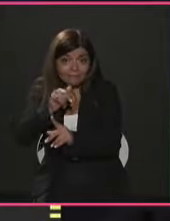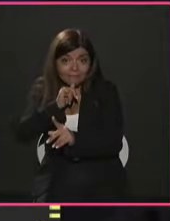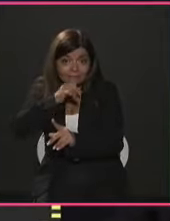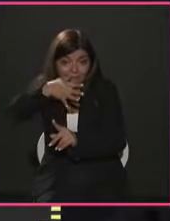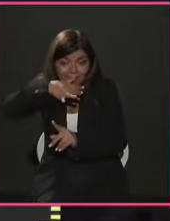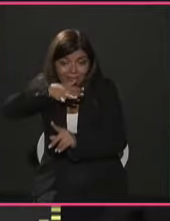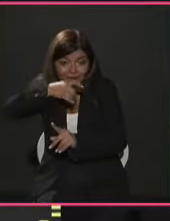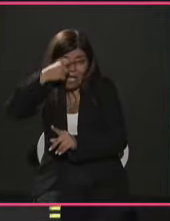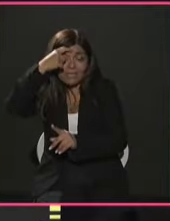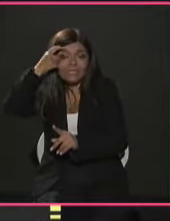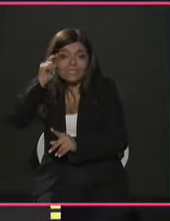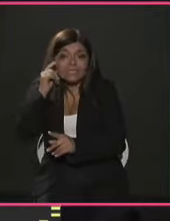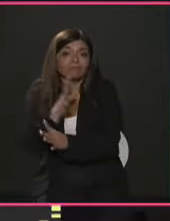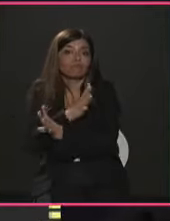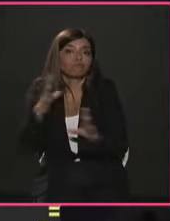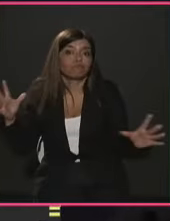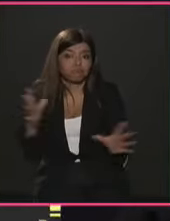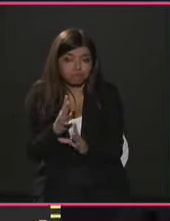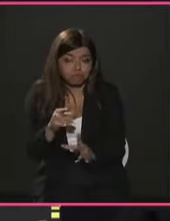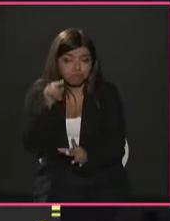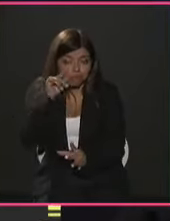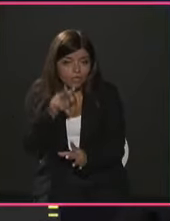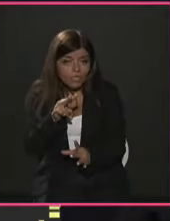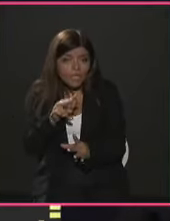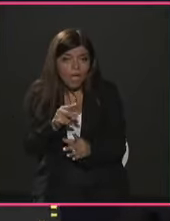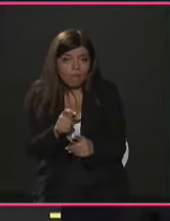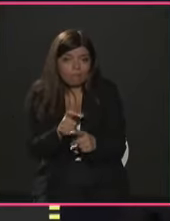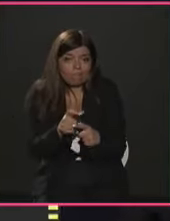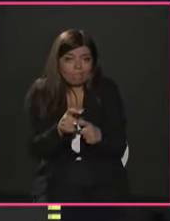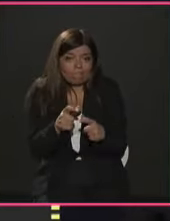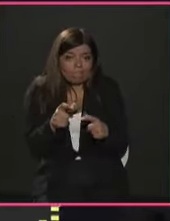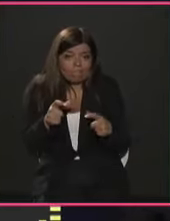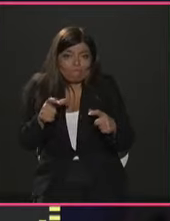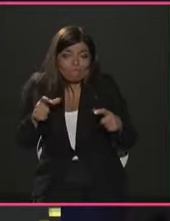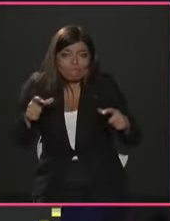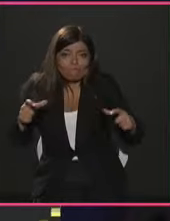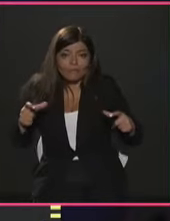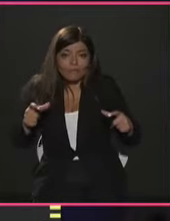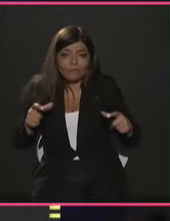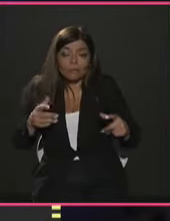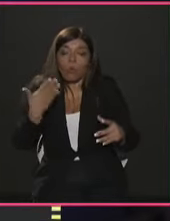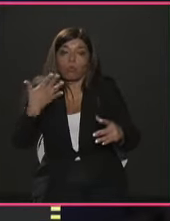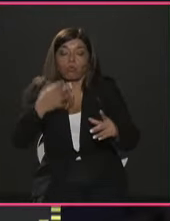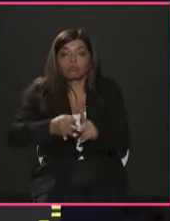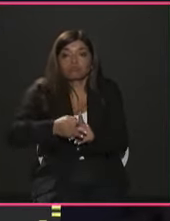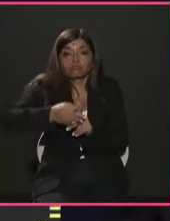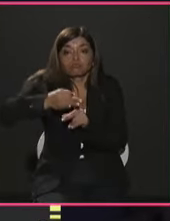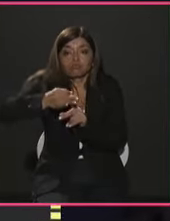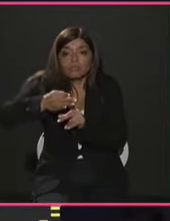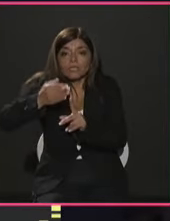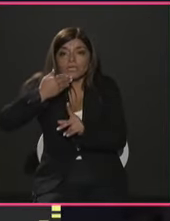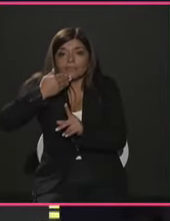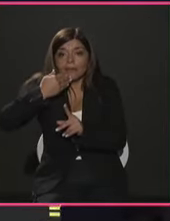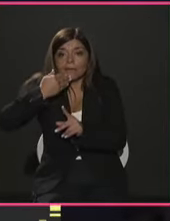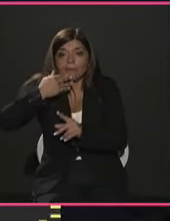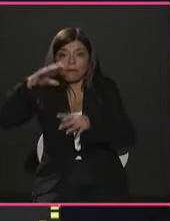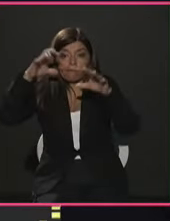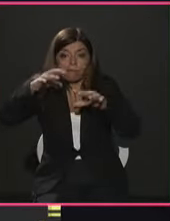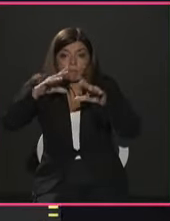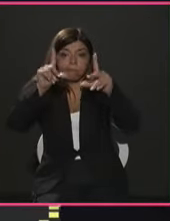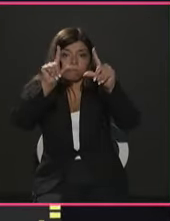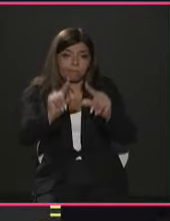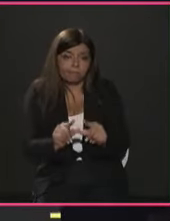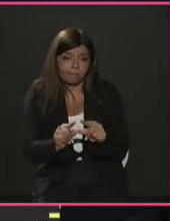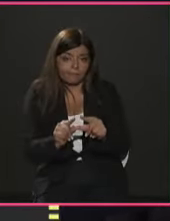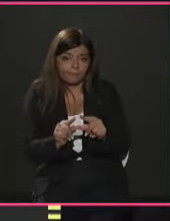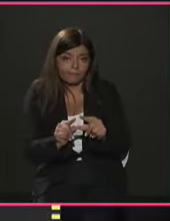parte que van a estar viendo un aumento enorme en la temperatura y bajas también de las precipitaciones si la